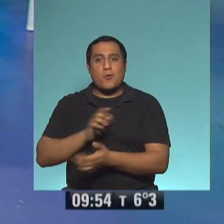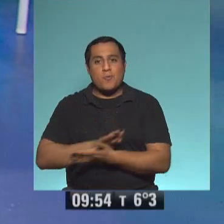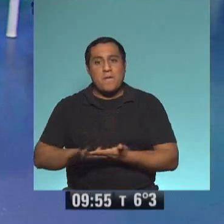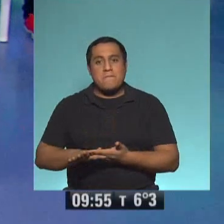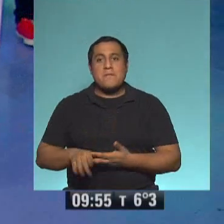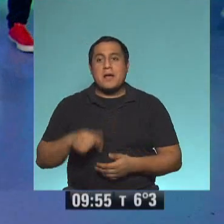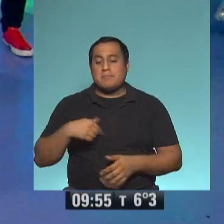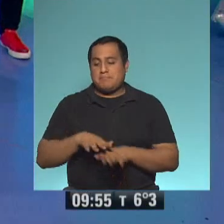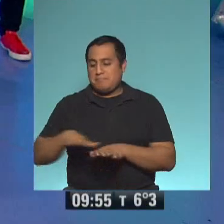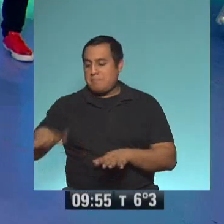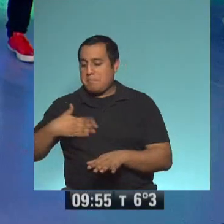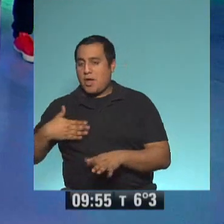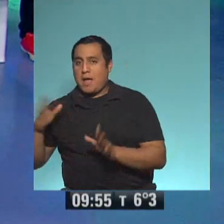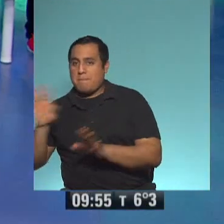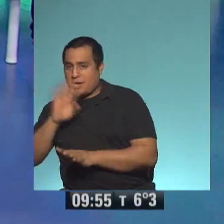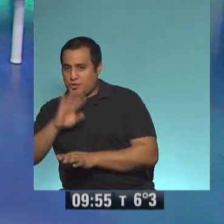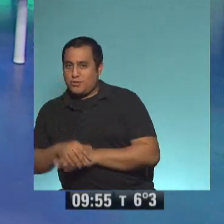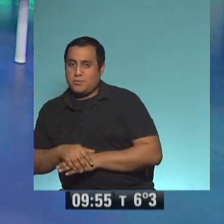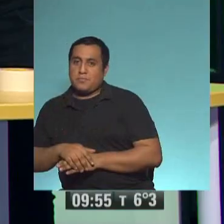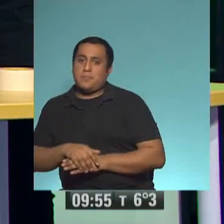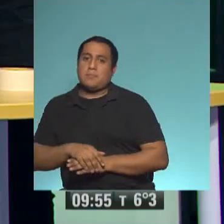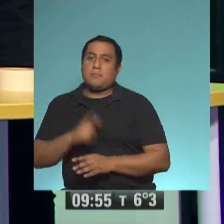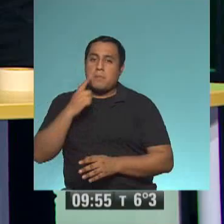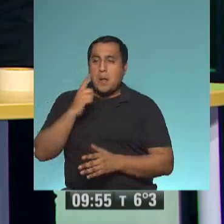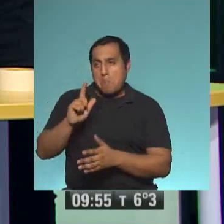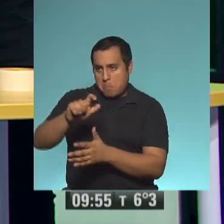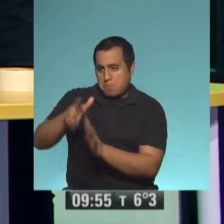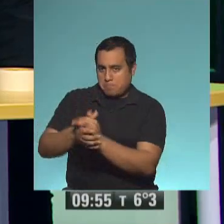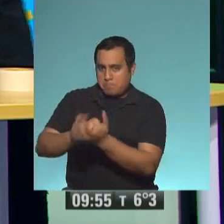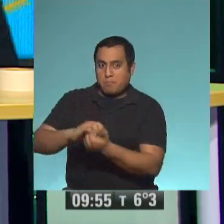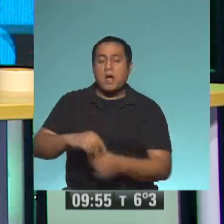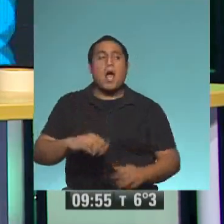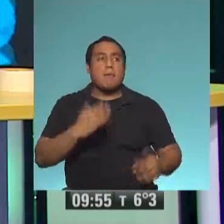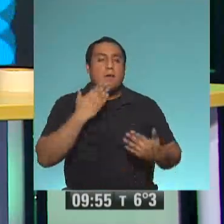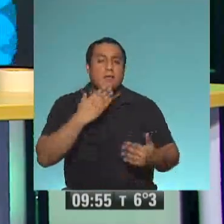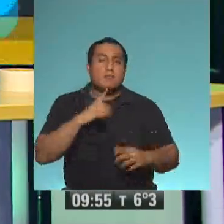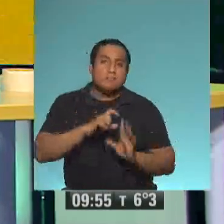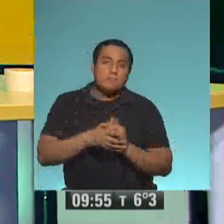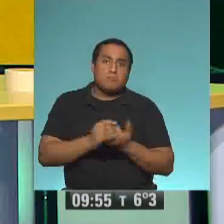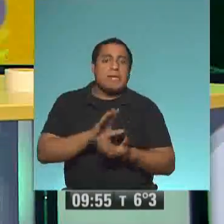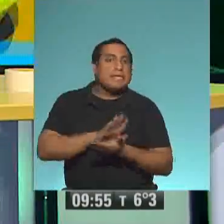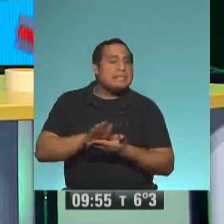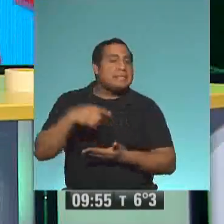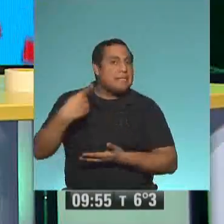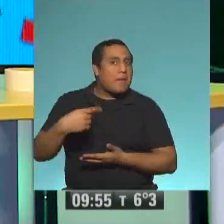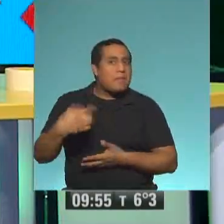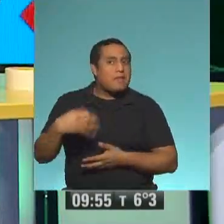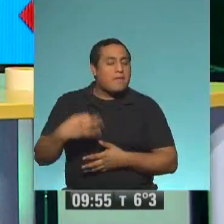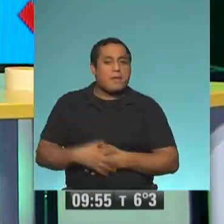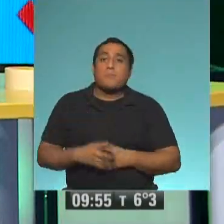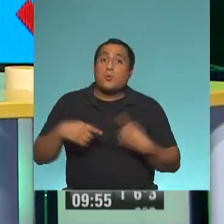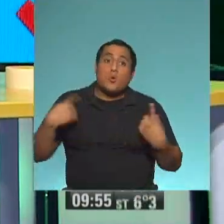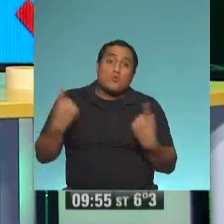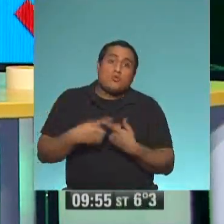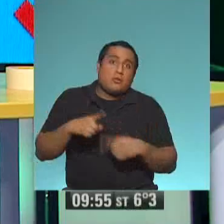parte amarilla. Para hacer cosas. ¿Saben qué? Miren, les voy a poner un poquito de alcohol en gel. Ahí está. Porque siempre hay que lavarse un poco las manos. Gracias. Nosotros, como